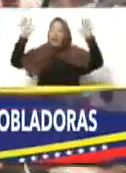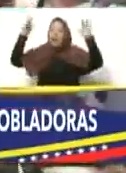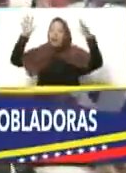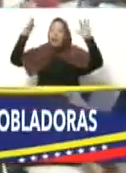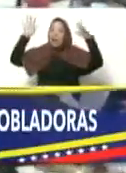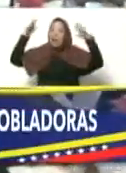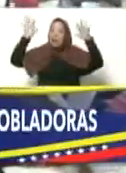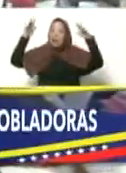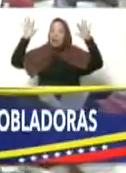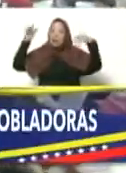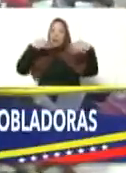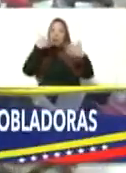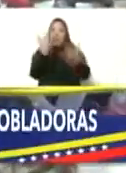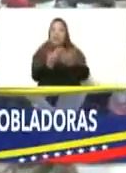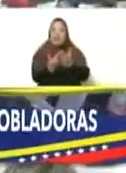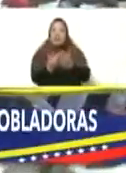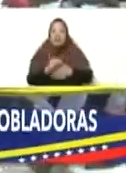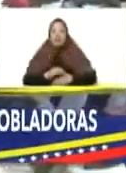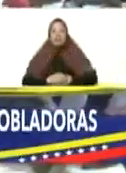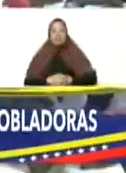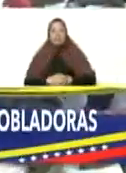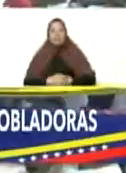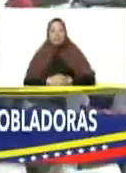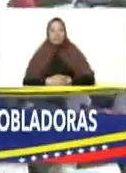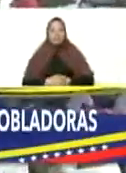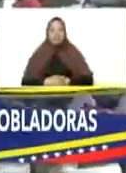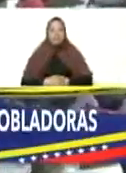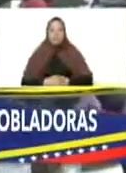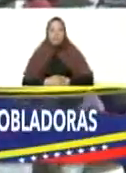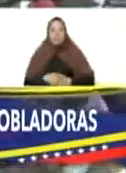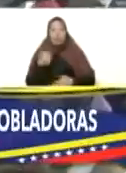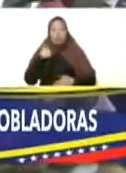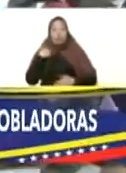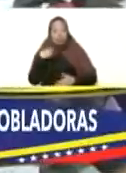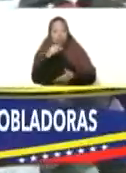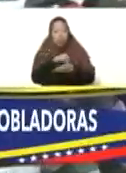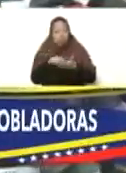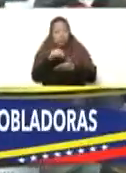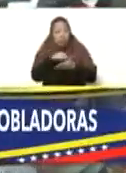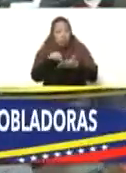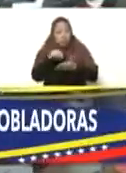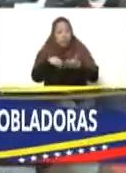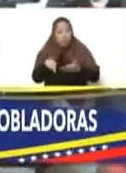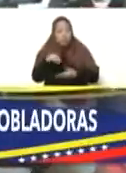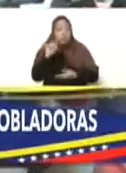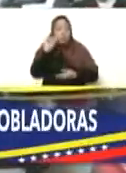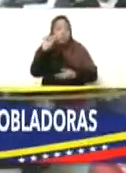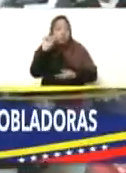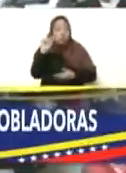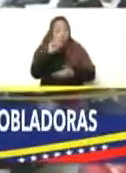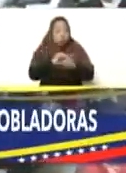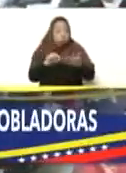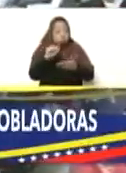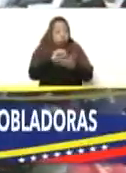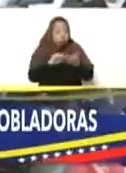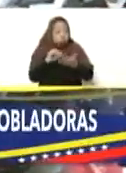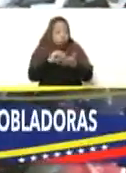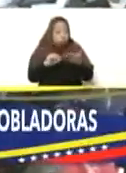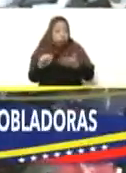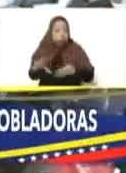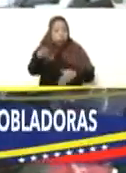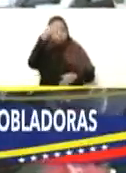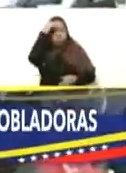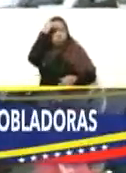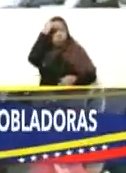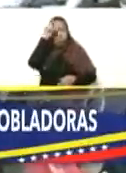gracias en realidad bueno estoy tomando nota de cada punto y tenemos que tener así como tenemos